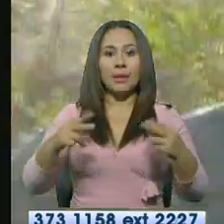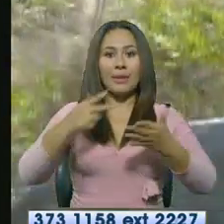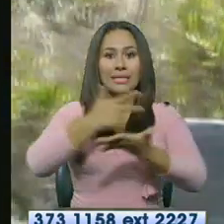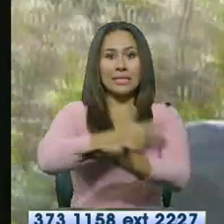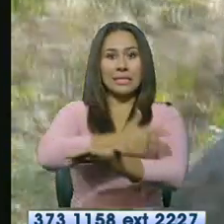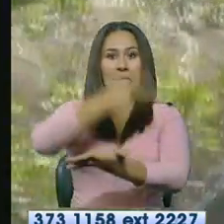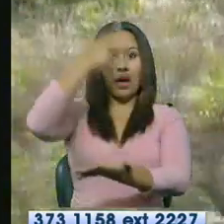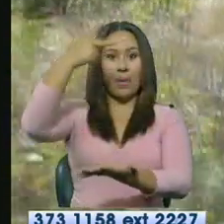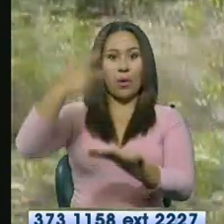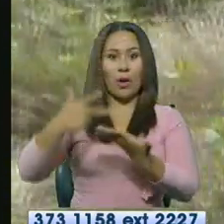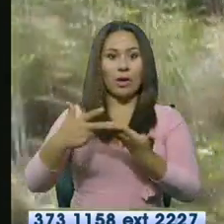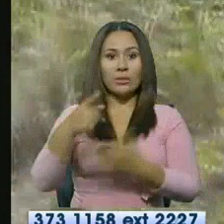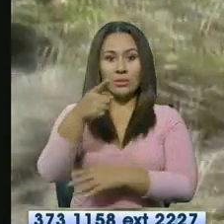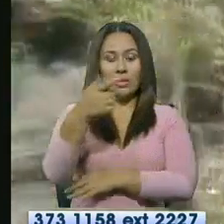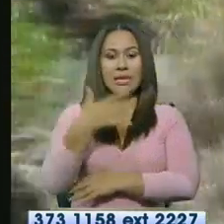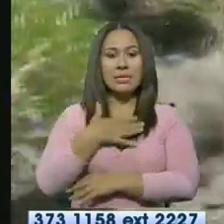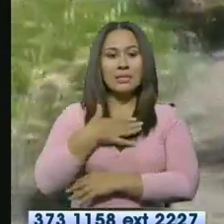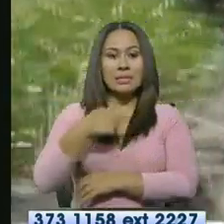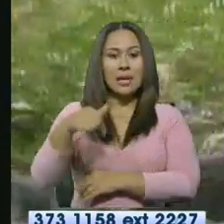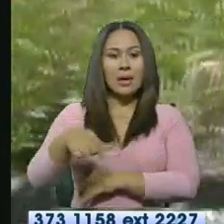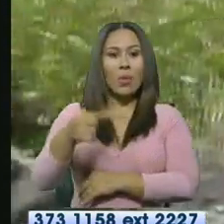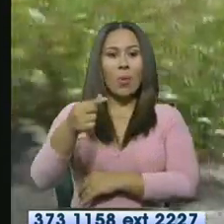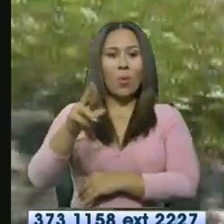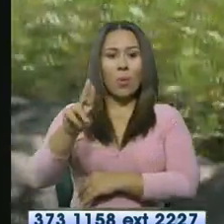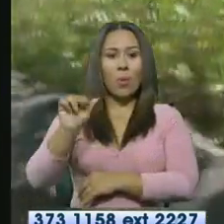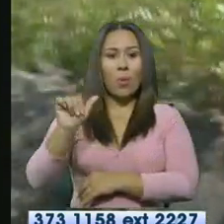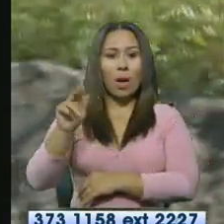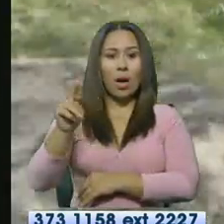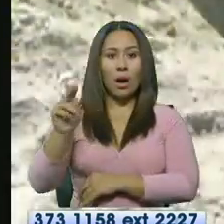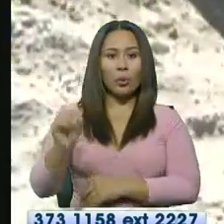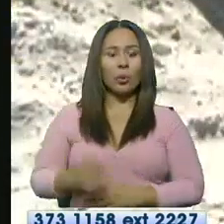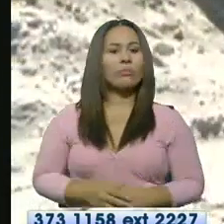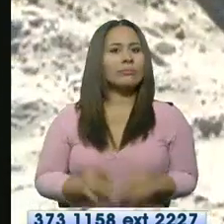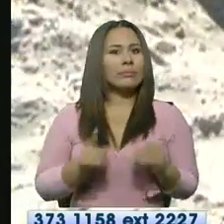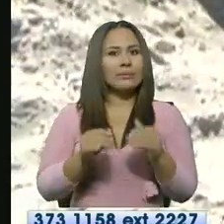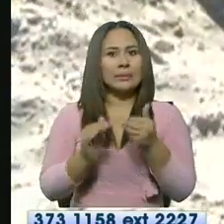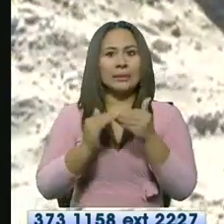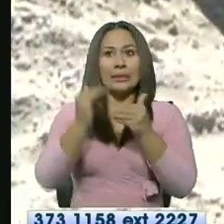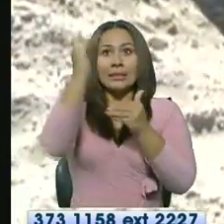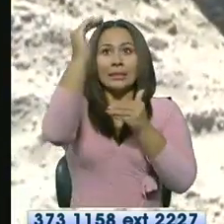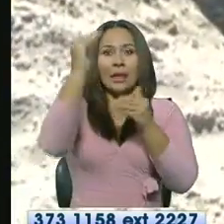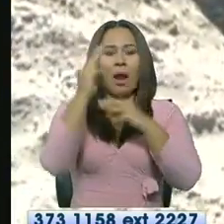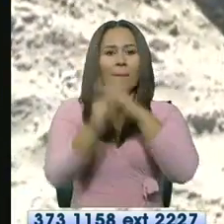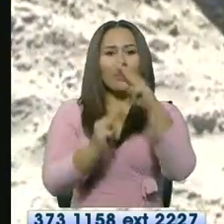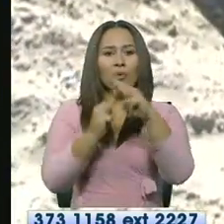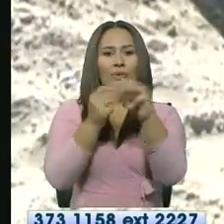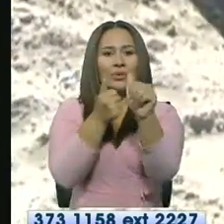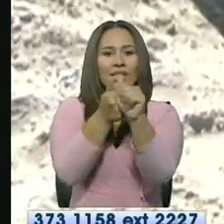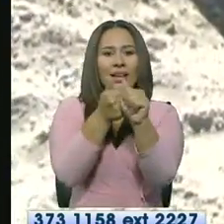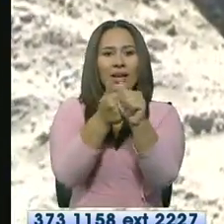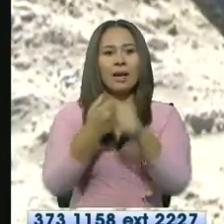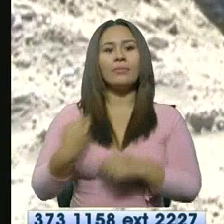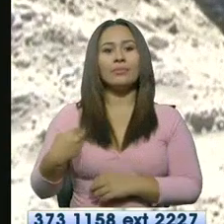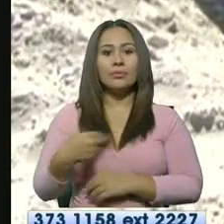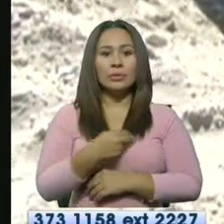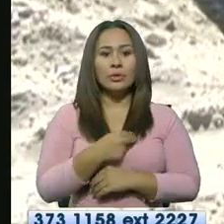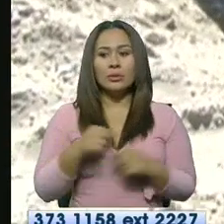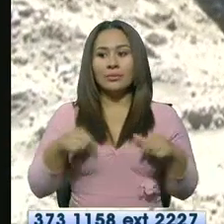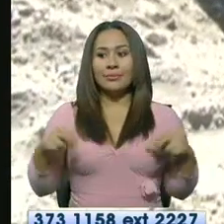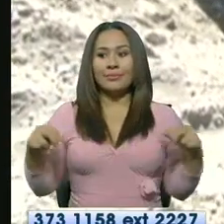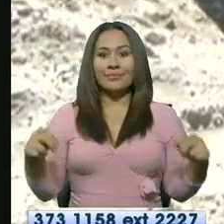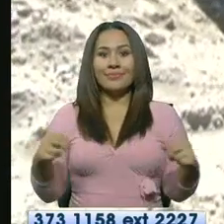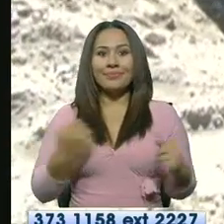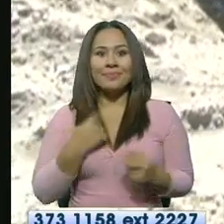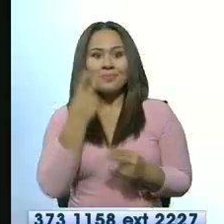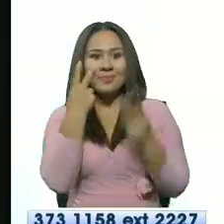90% está en el Cantón Guano. Entonces el punto más cerca al mundo es el Chimborazo, y nosotros está pues prácticamente